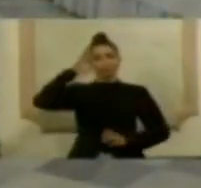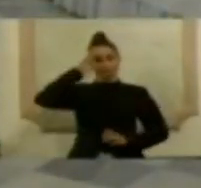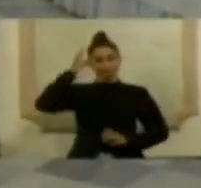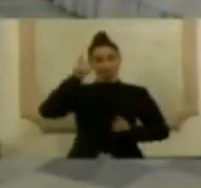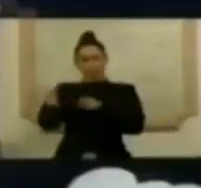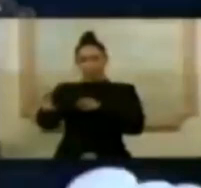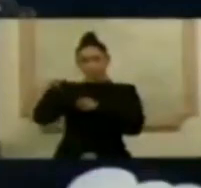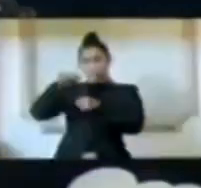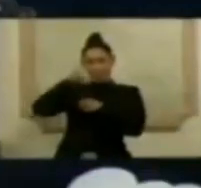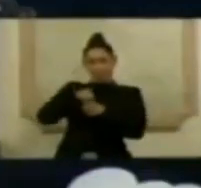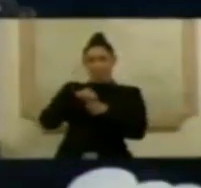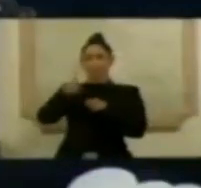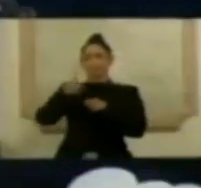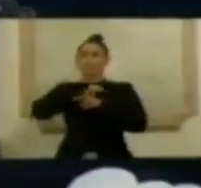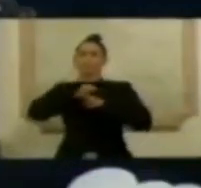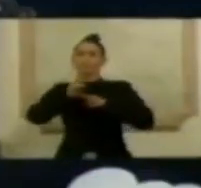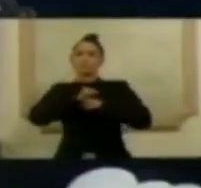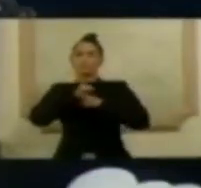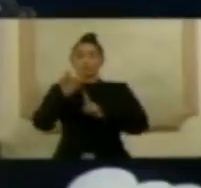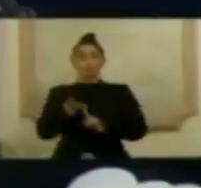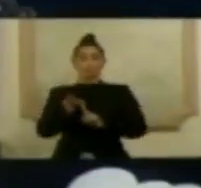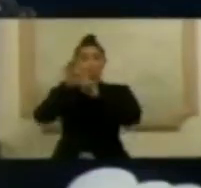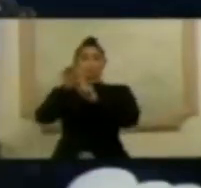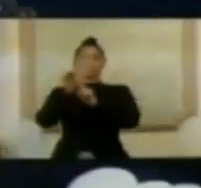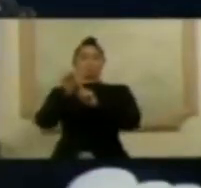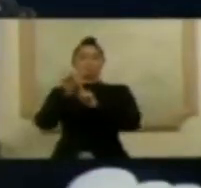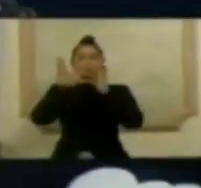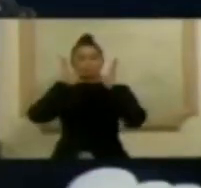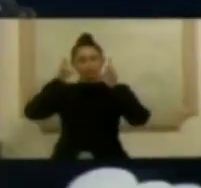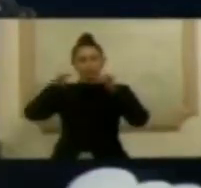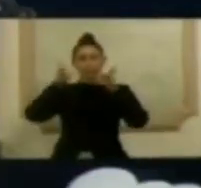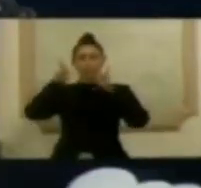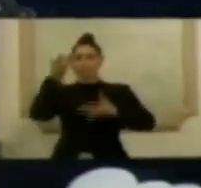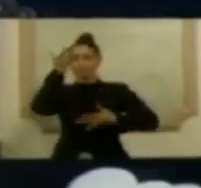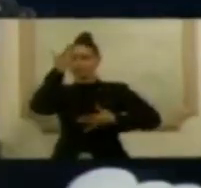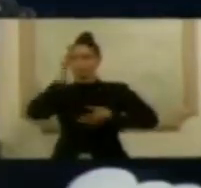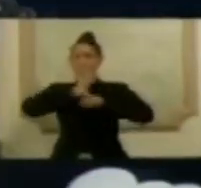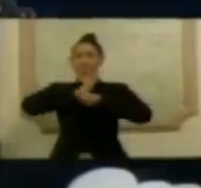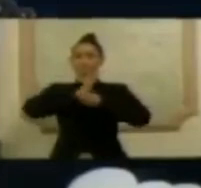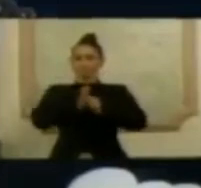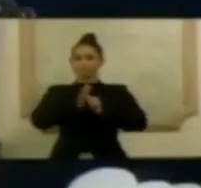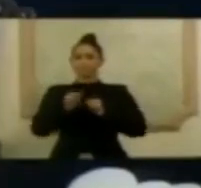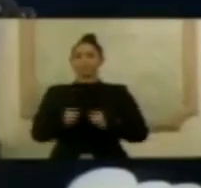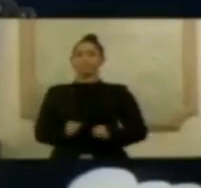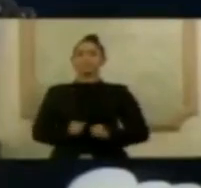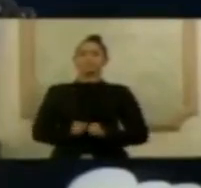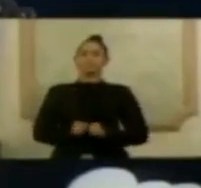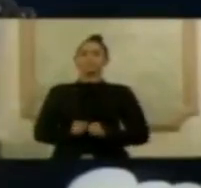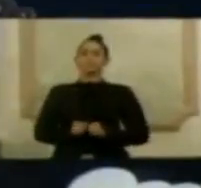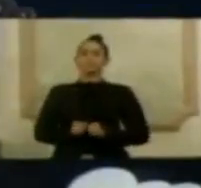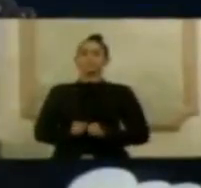agosto. Todo muy bien, pero entra tú, Jacqueline, y después yo vengo con el pero.